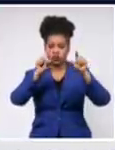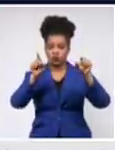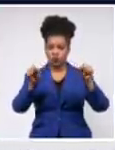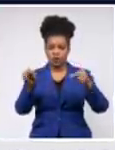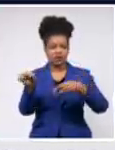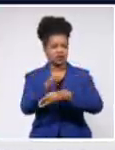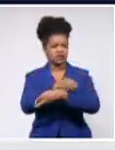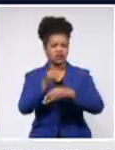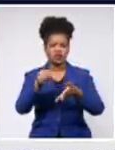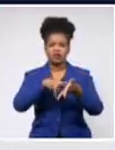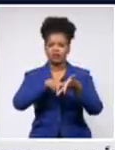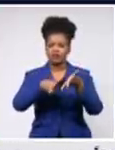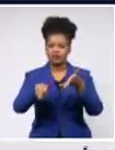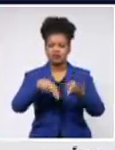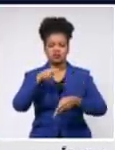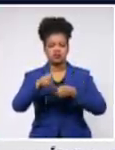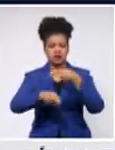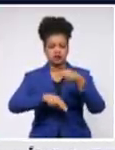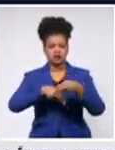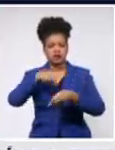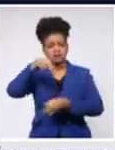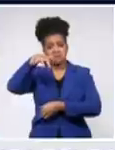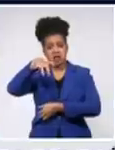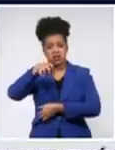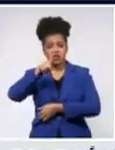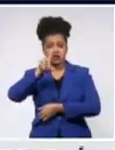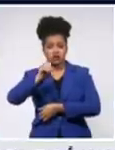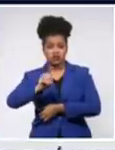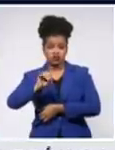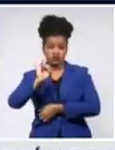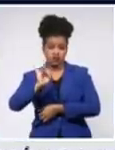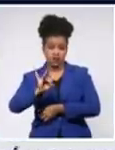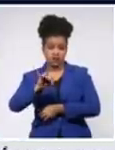Pinar del Río 107, de La Habana